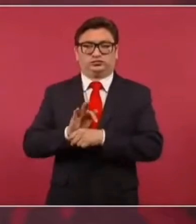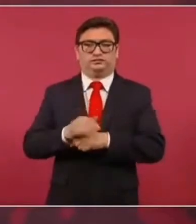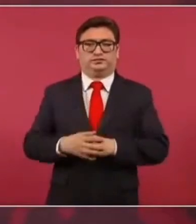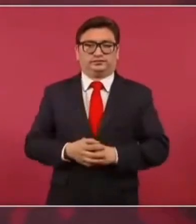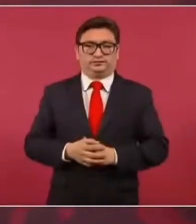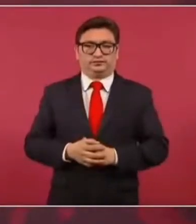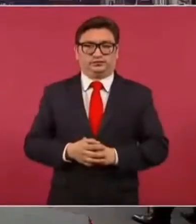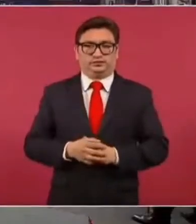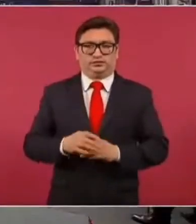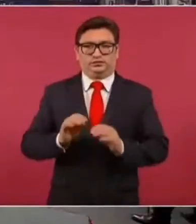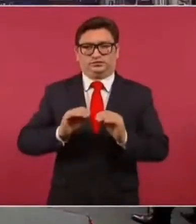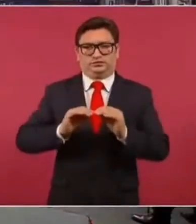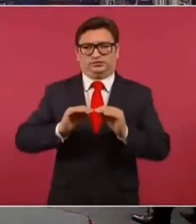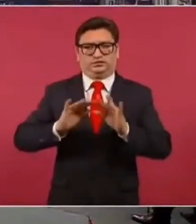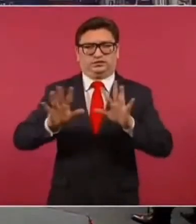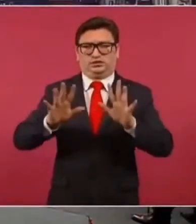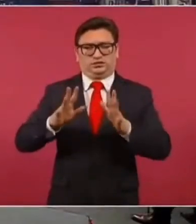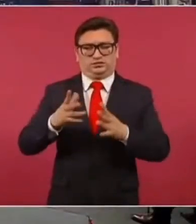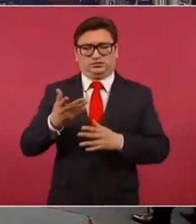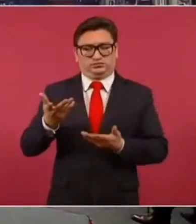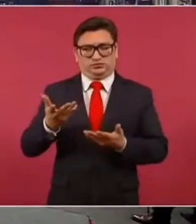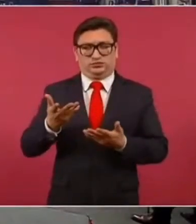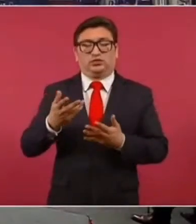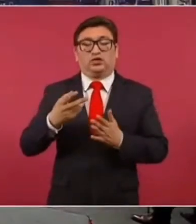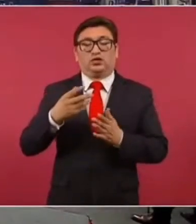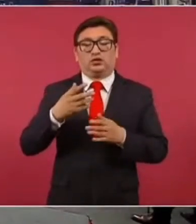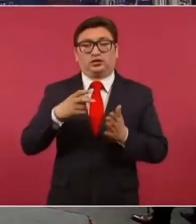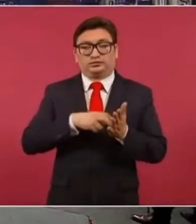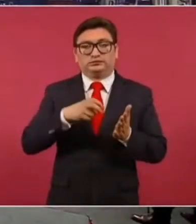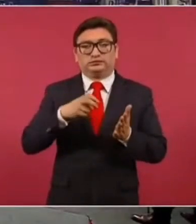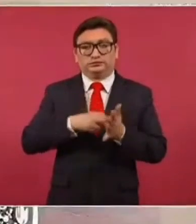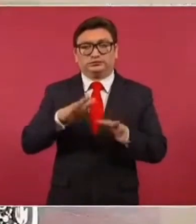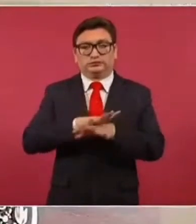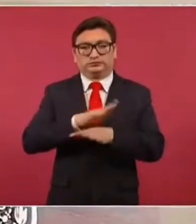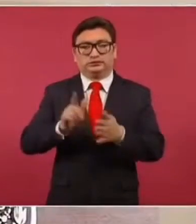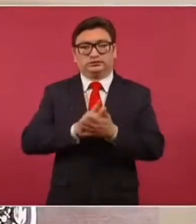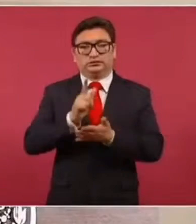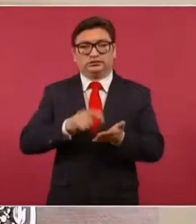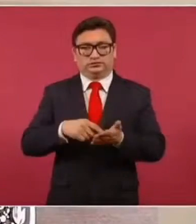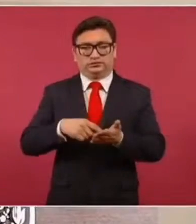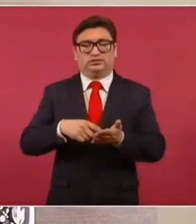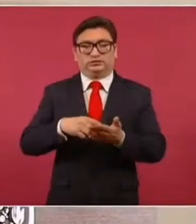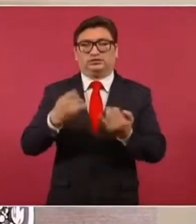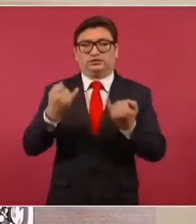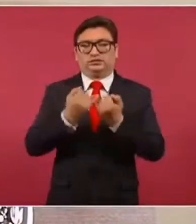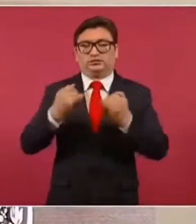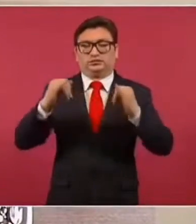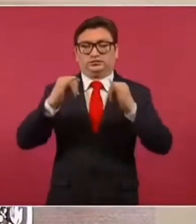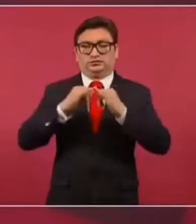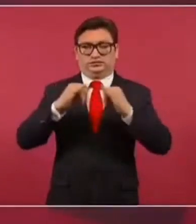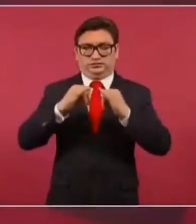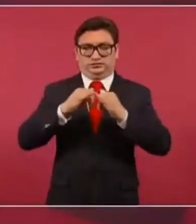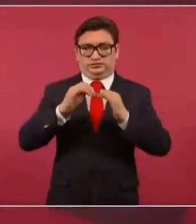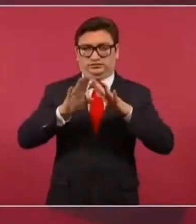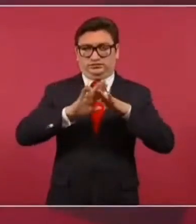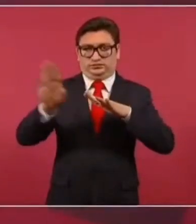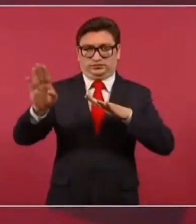Sí, externos. Y una reforma al interior del Instituto de Migración.